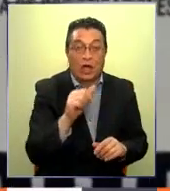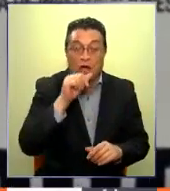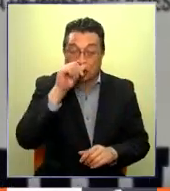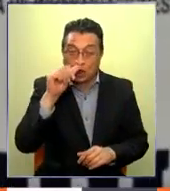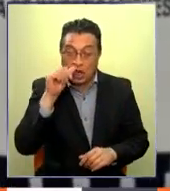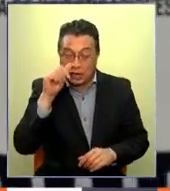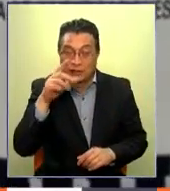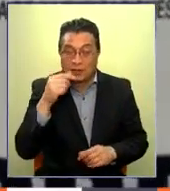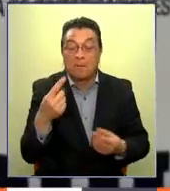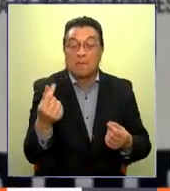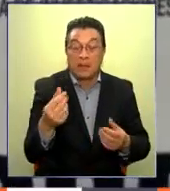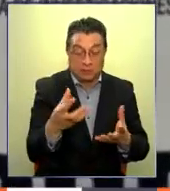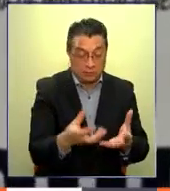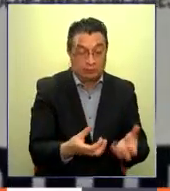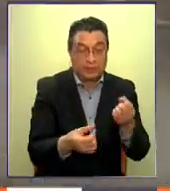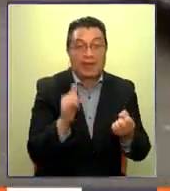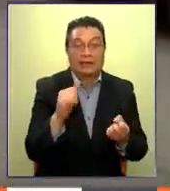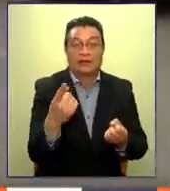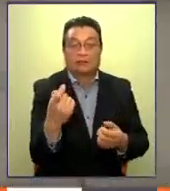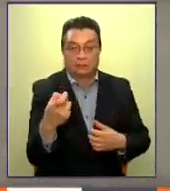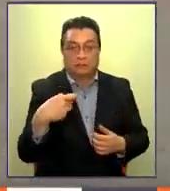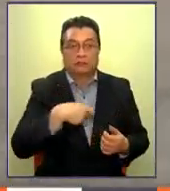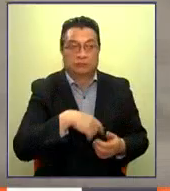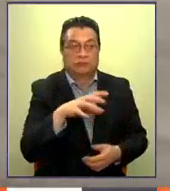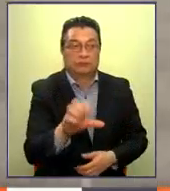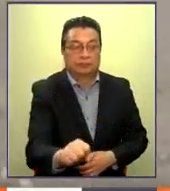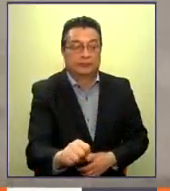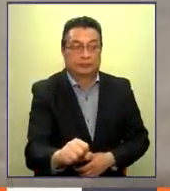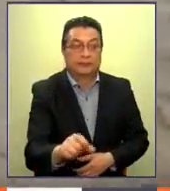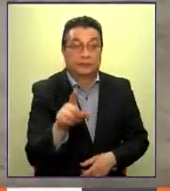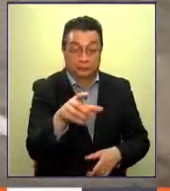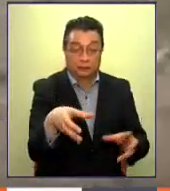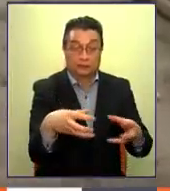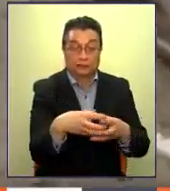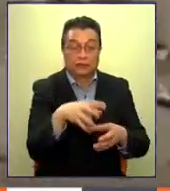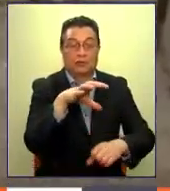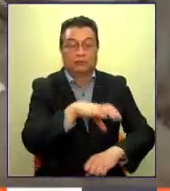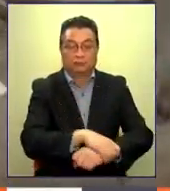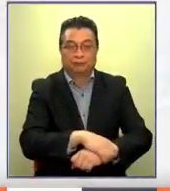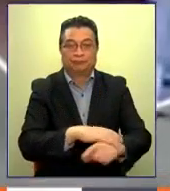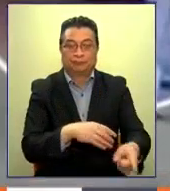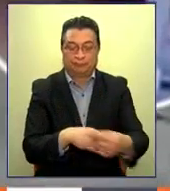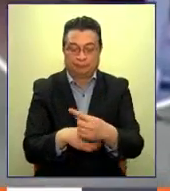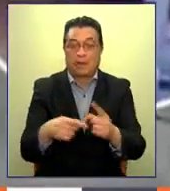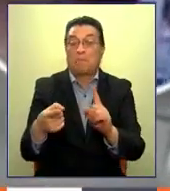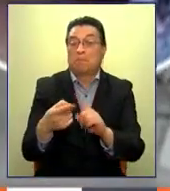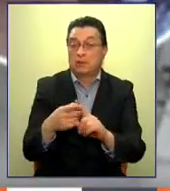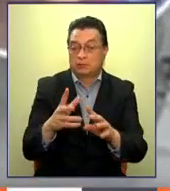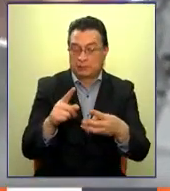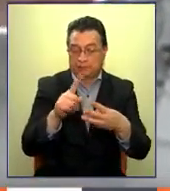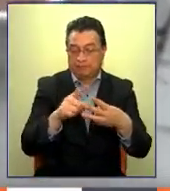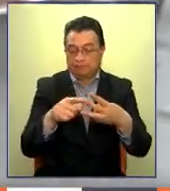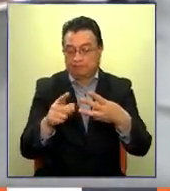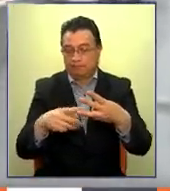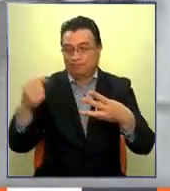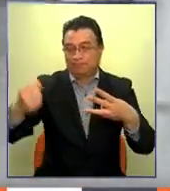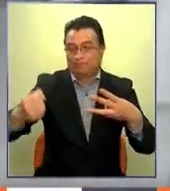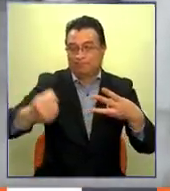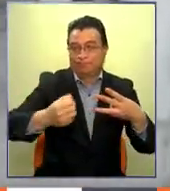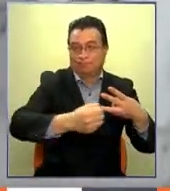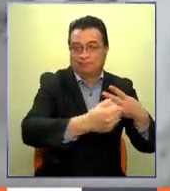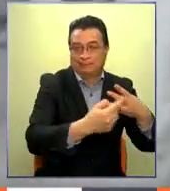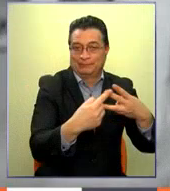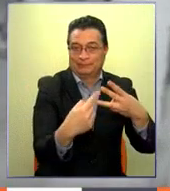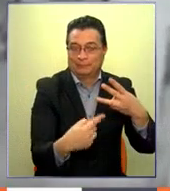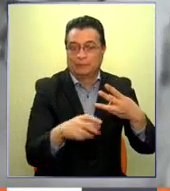dinero en efectivo y un arma de fuego. La banda fue formalizada por su presunta participación en los tres homicidios y quedaron